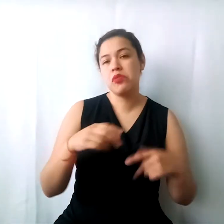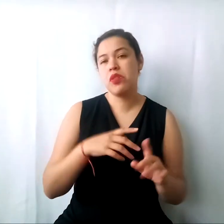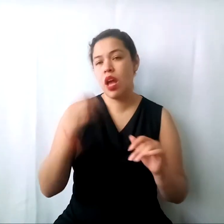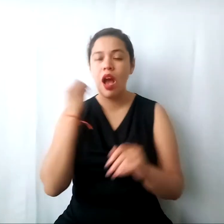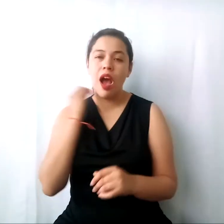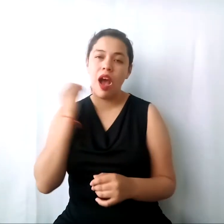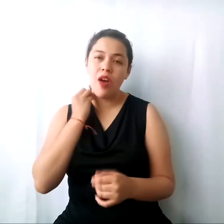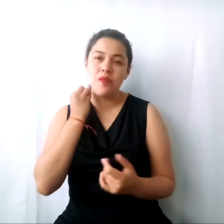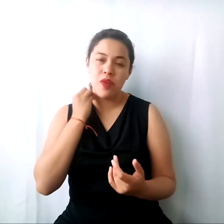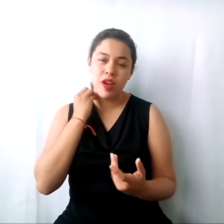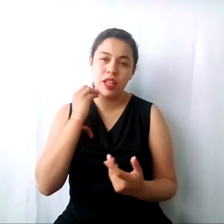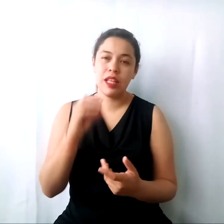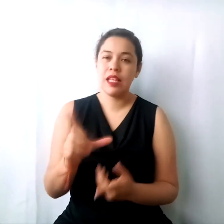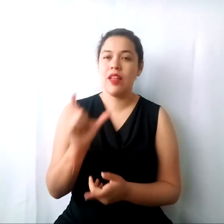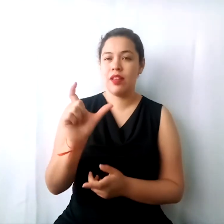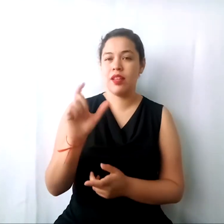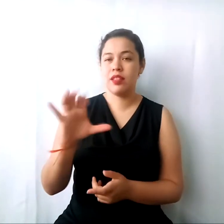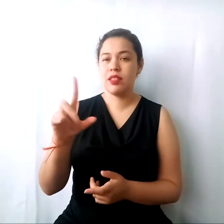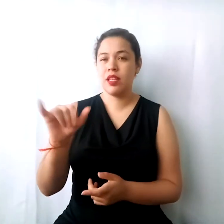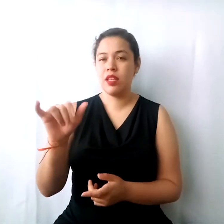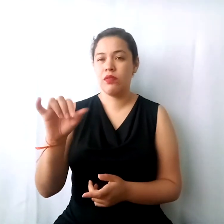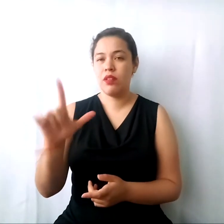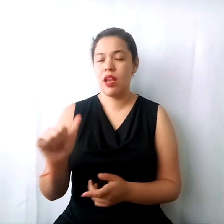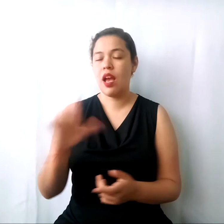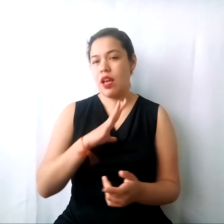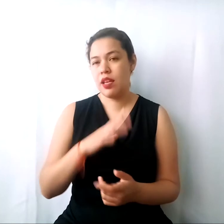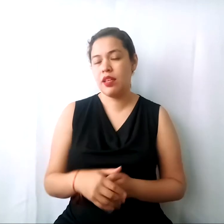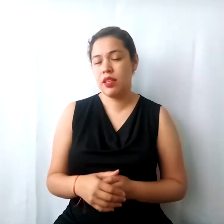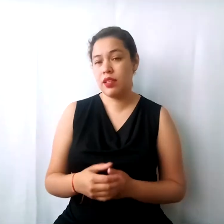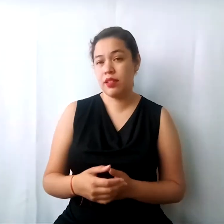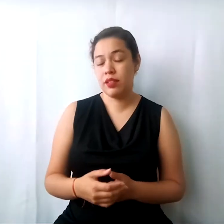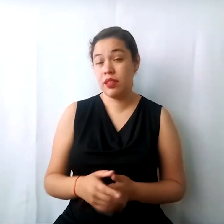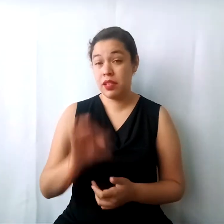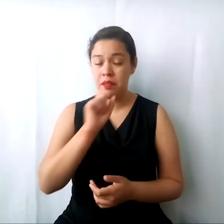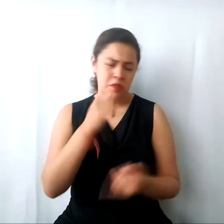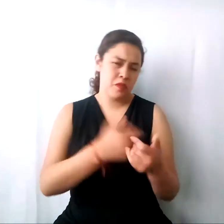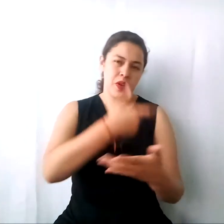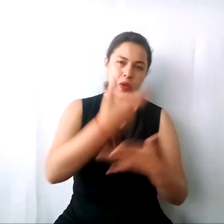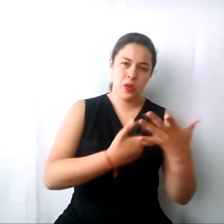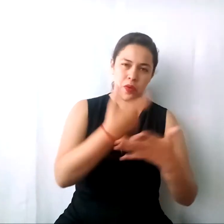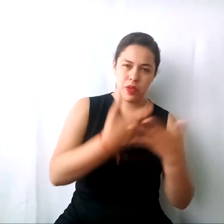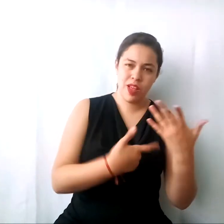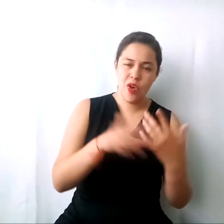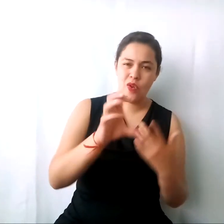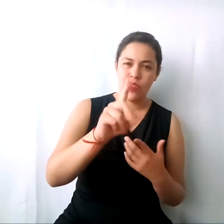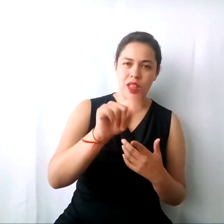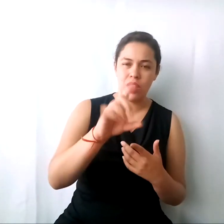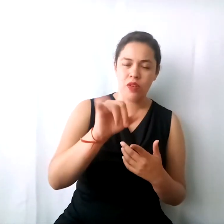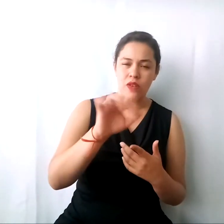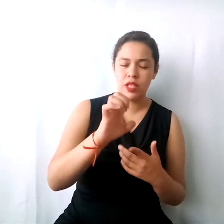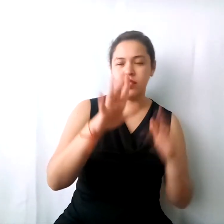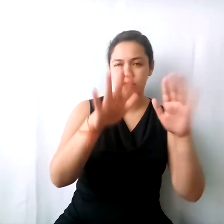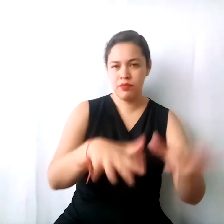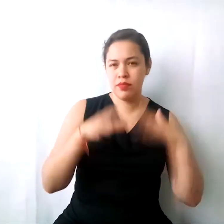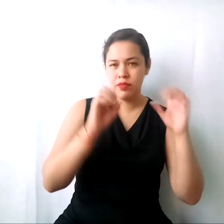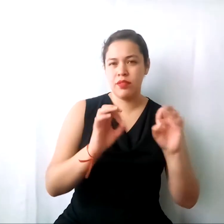que tenemos la cédula. Entonces, desde ese punto de vista, no. Igual el contador, igual los contadores en el despacho contable